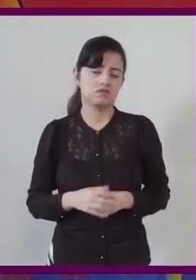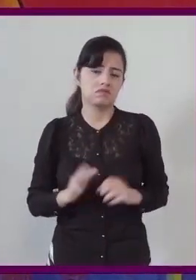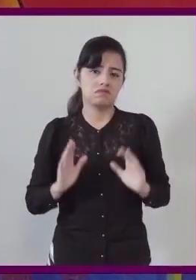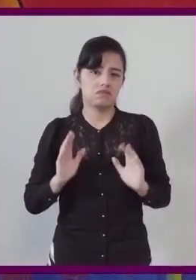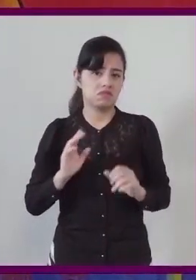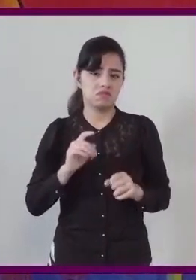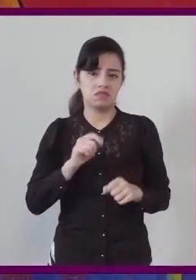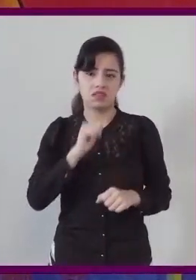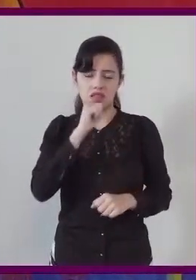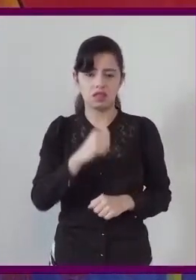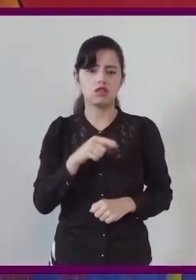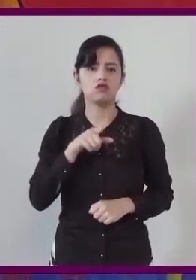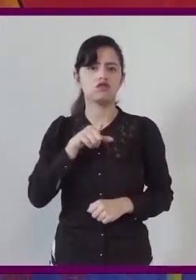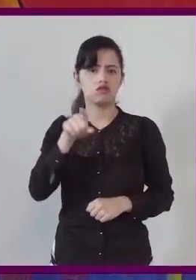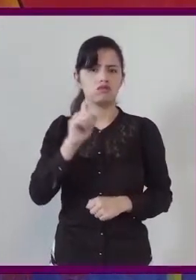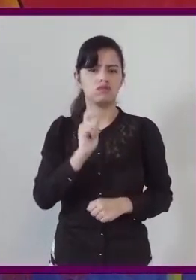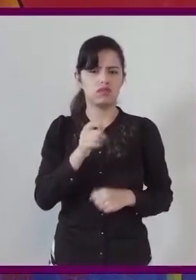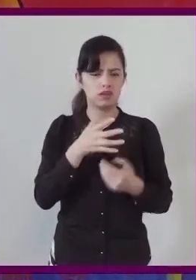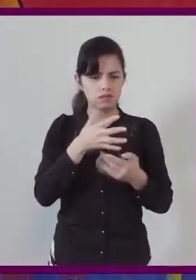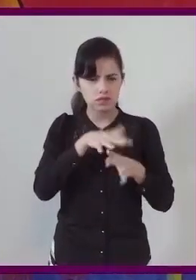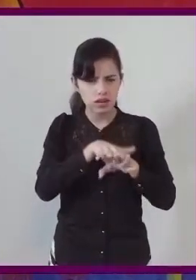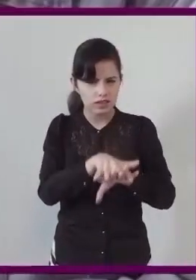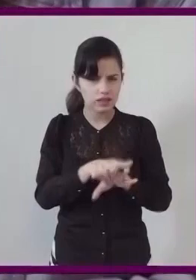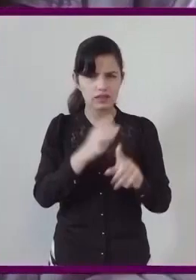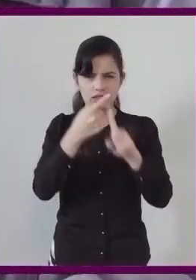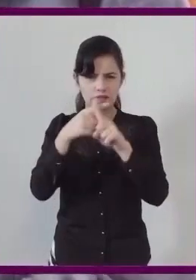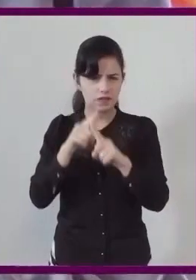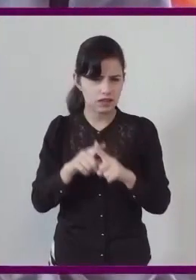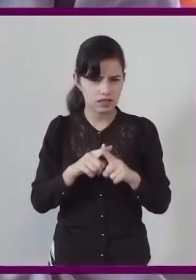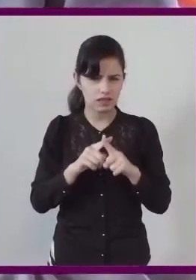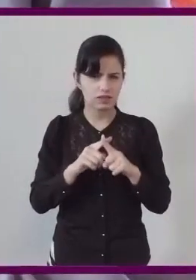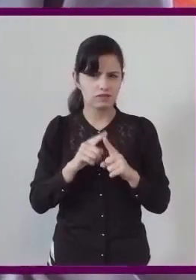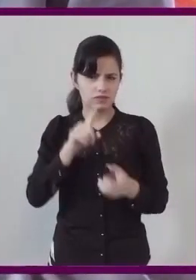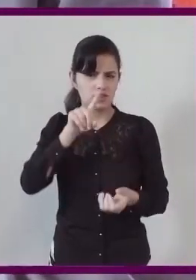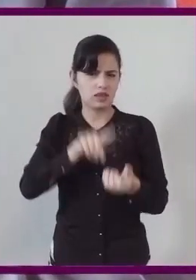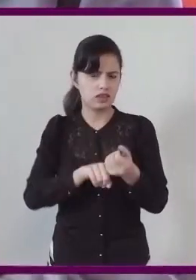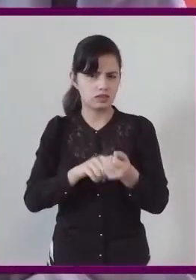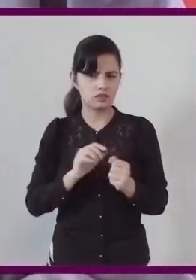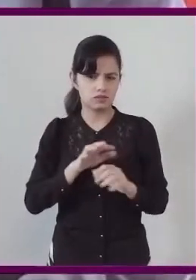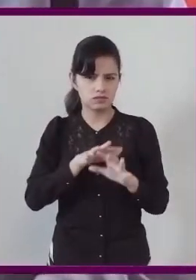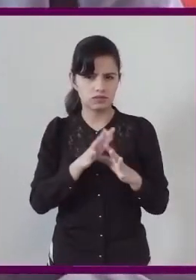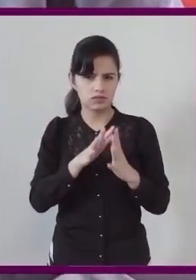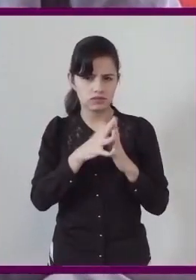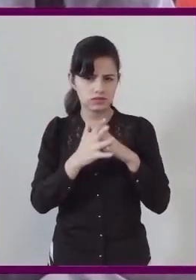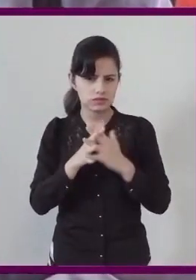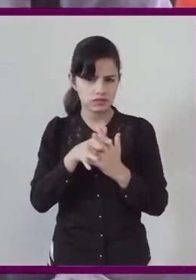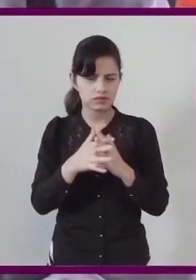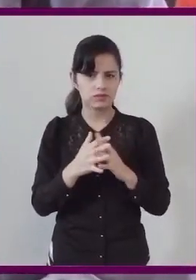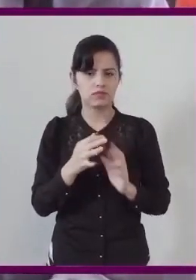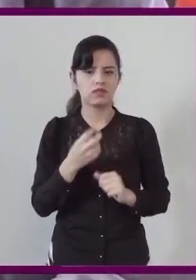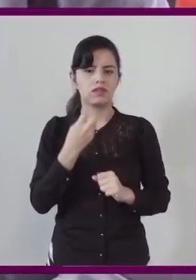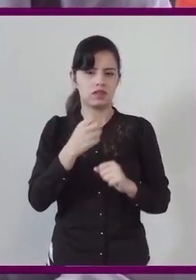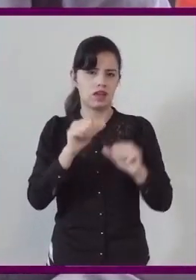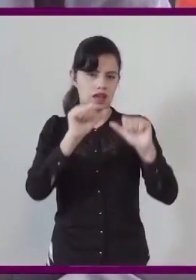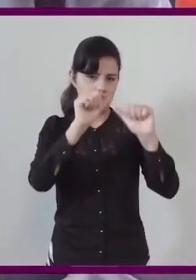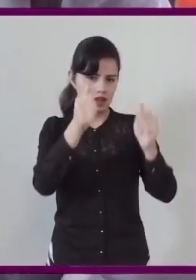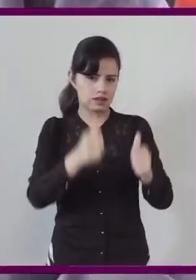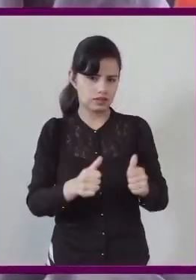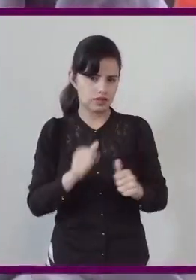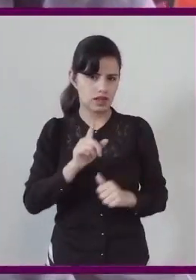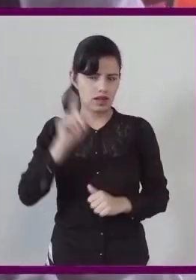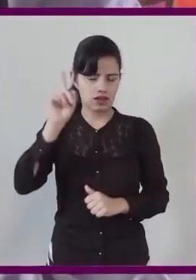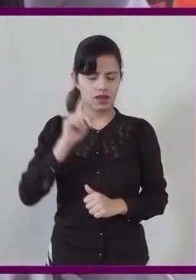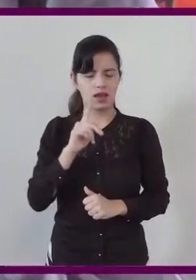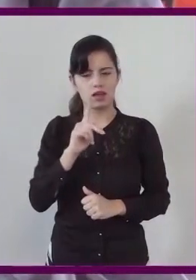Eres mestiza, mulata, híbrida. Y dice Residente, célebre artista de la palabra de Puerto